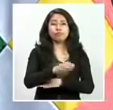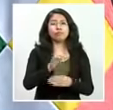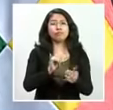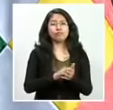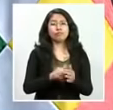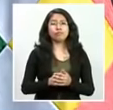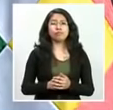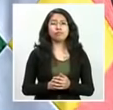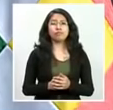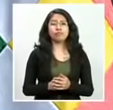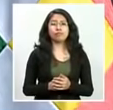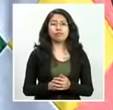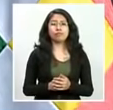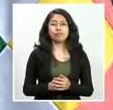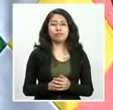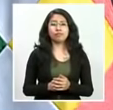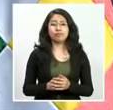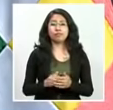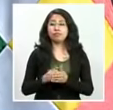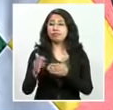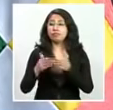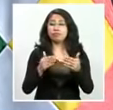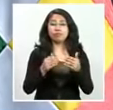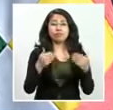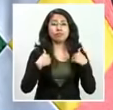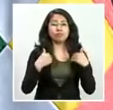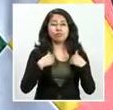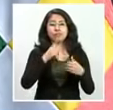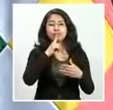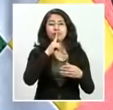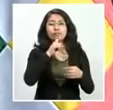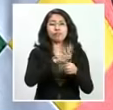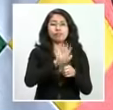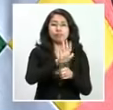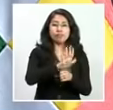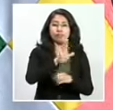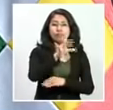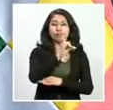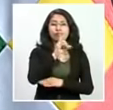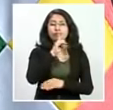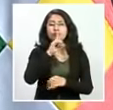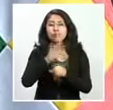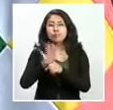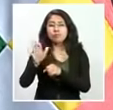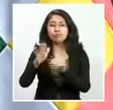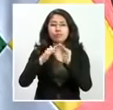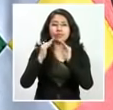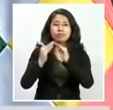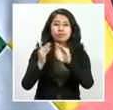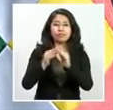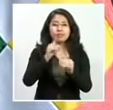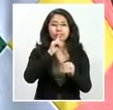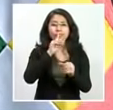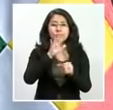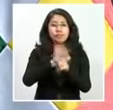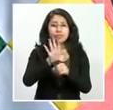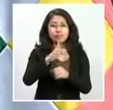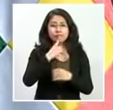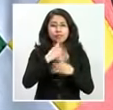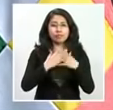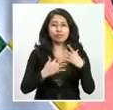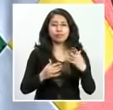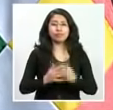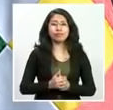cualquier otro que tenga compromiso con su país, compromiso con su pueblo, compromiso con su sangre.